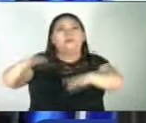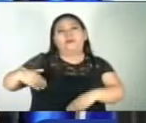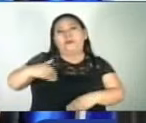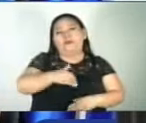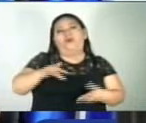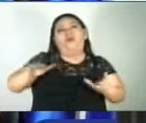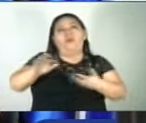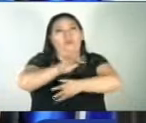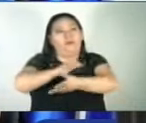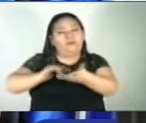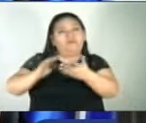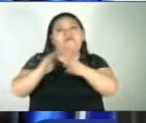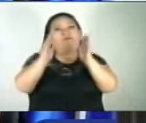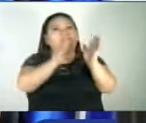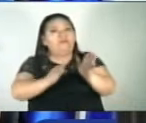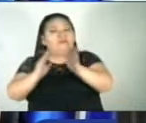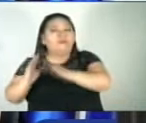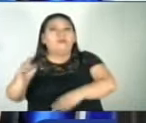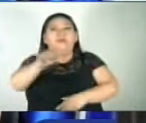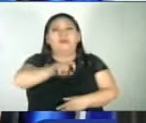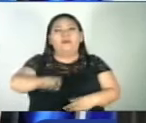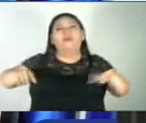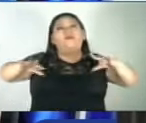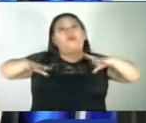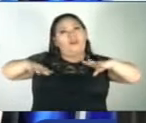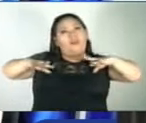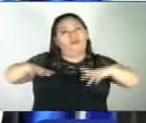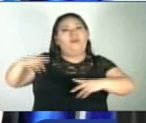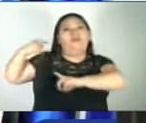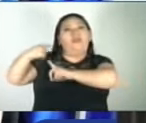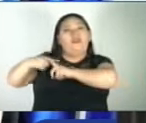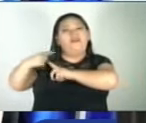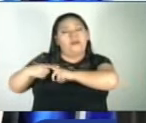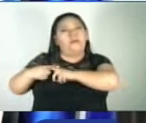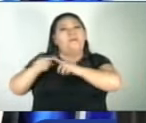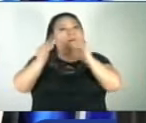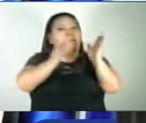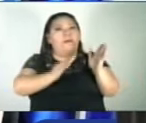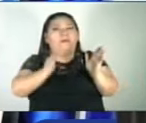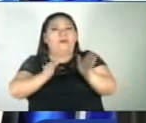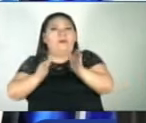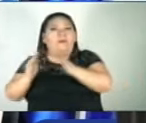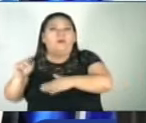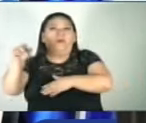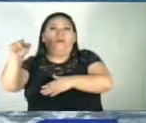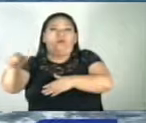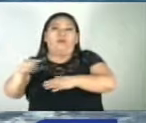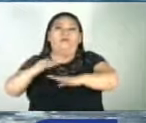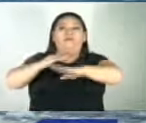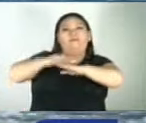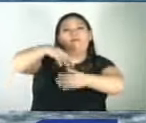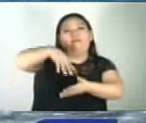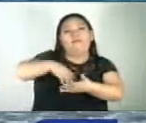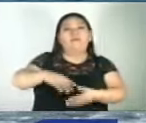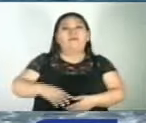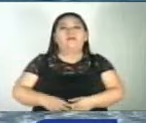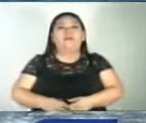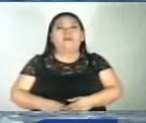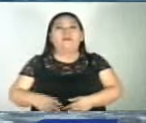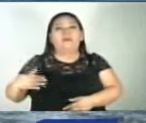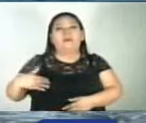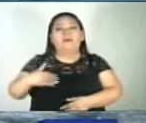obviamente preparando un plan de vacaciones de Semana Santa dirigido por la Dirección de Protección Civil. De acuerdo con el